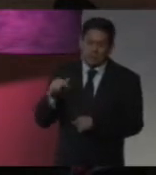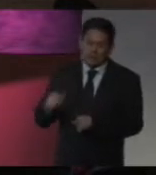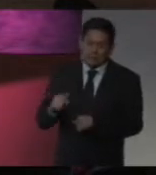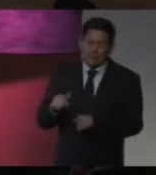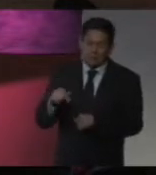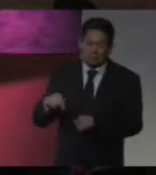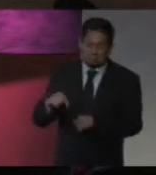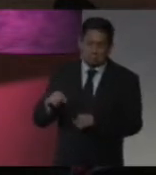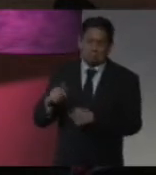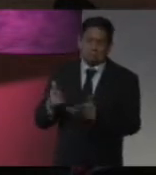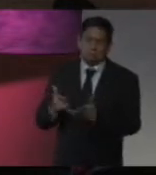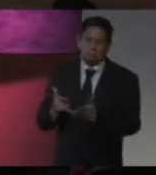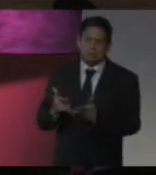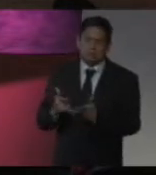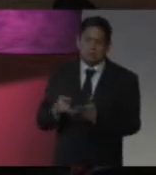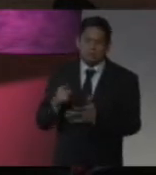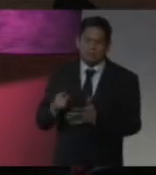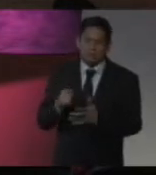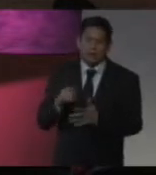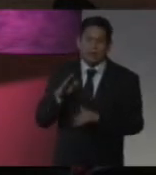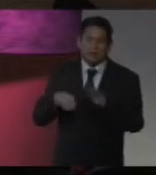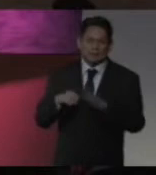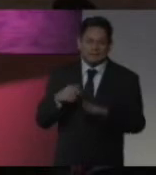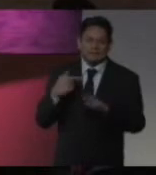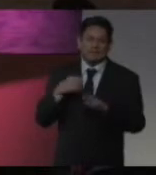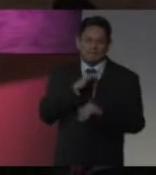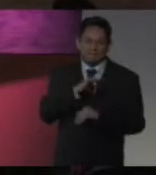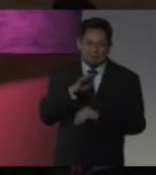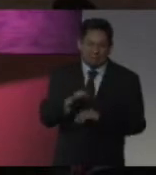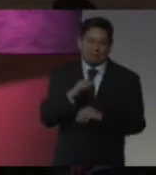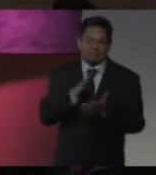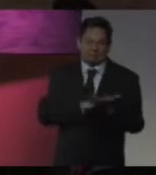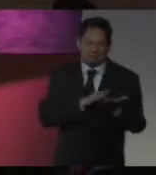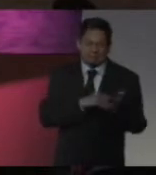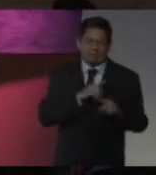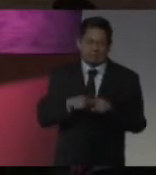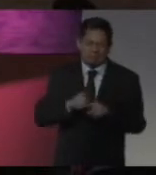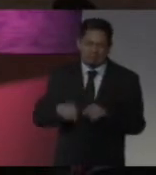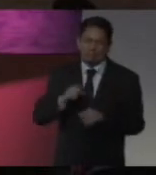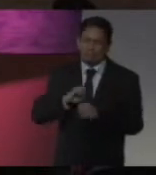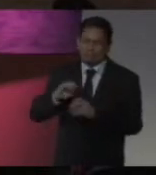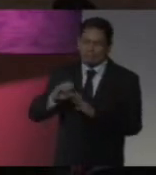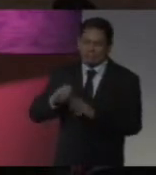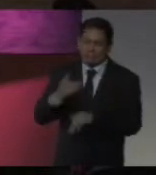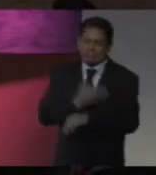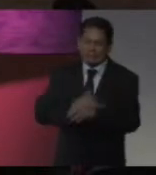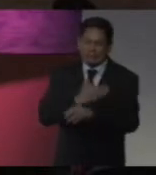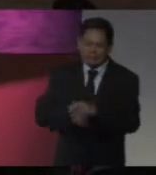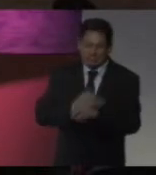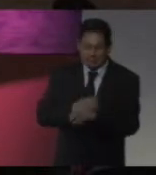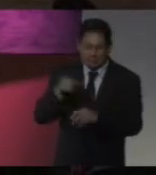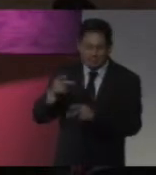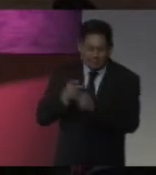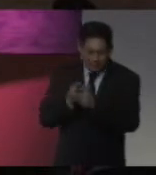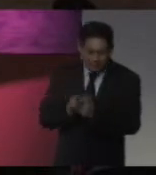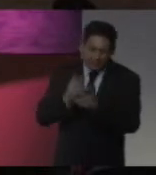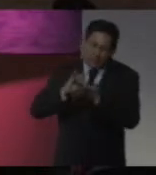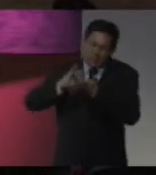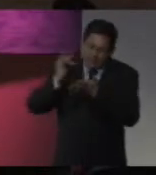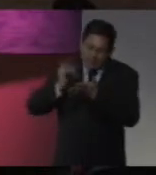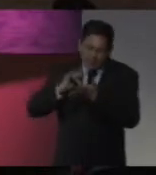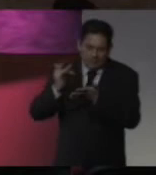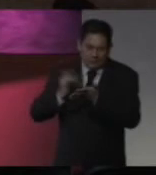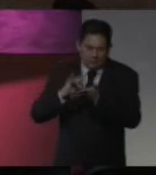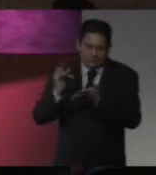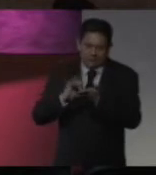desesperarse por los no envíos de fechas, documentos y ese tipo de cosas que son importantes para montar un congreso, y que